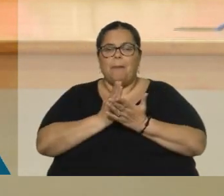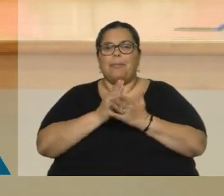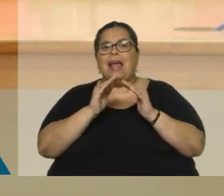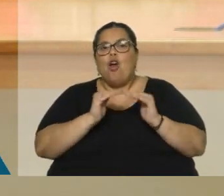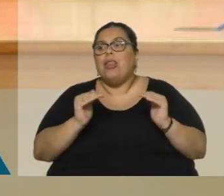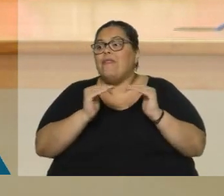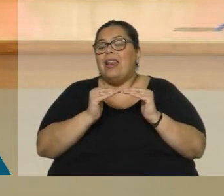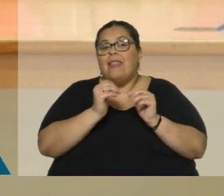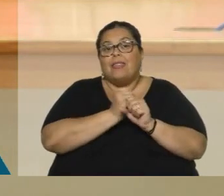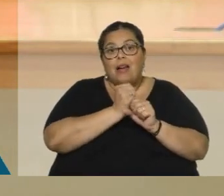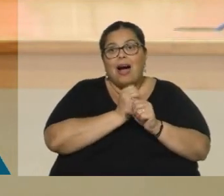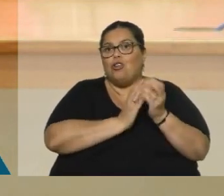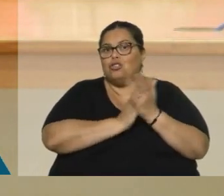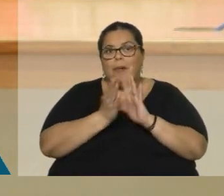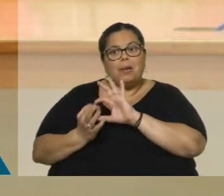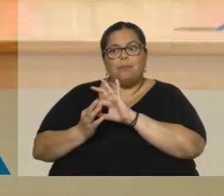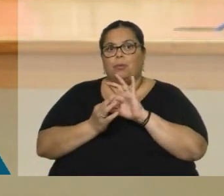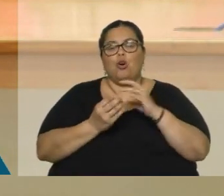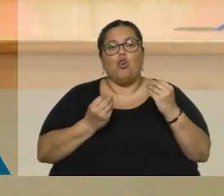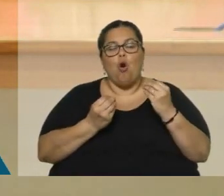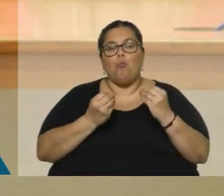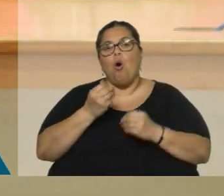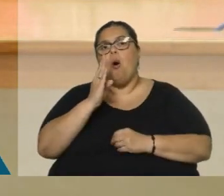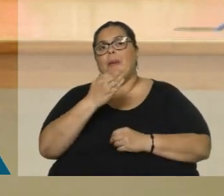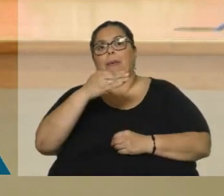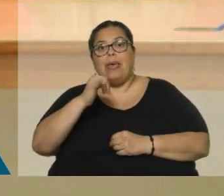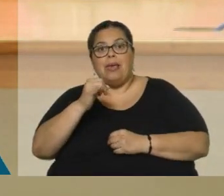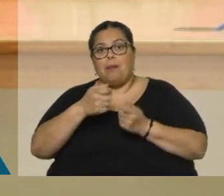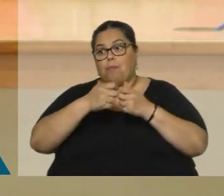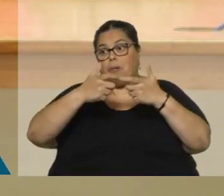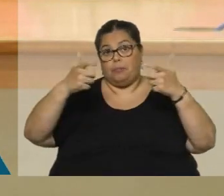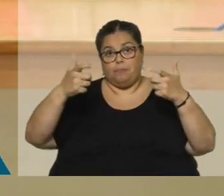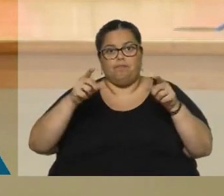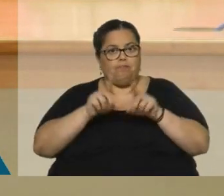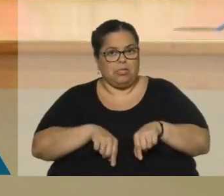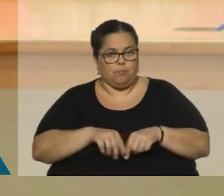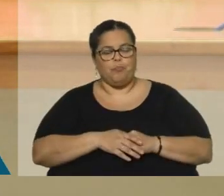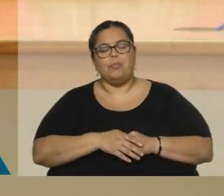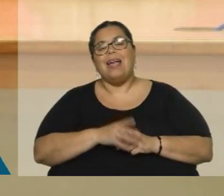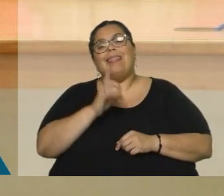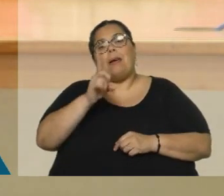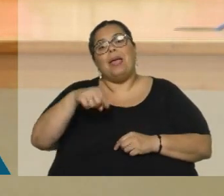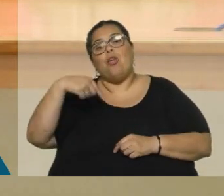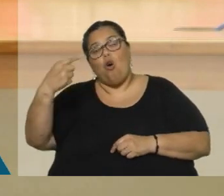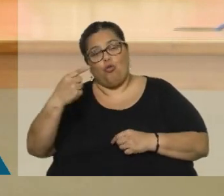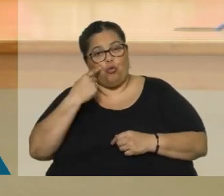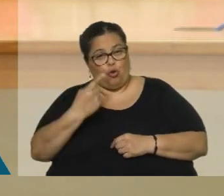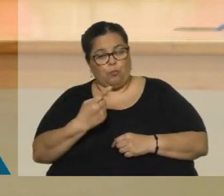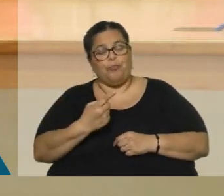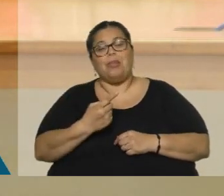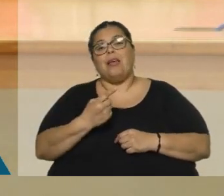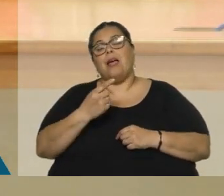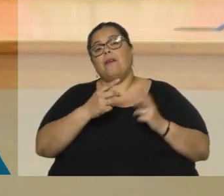crecimiento del Producto Bruto Interno. Pero además, ya se observa que otro de los factores que